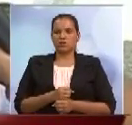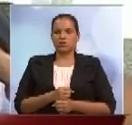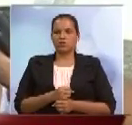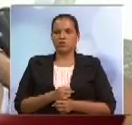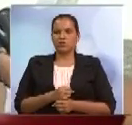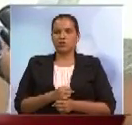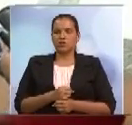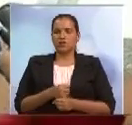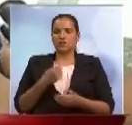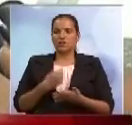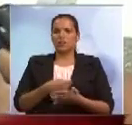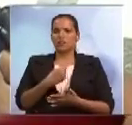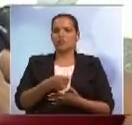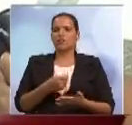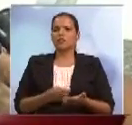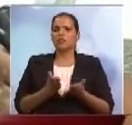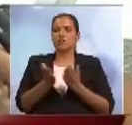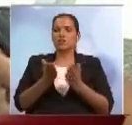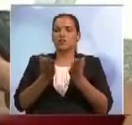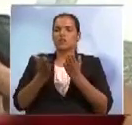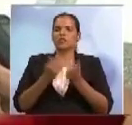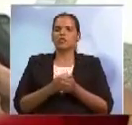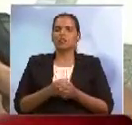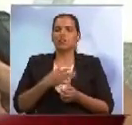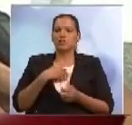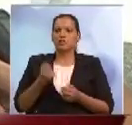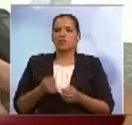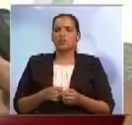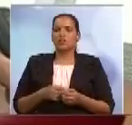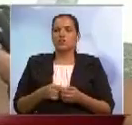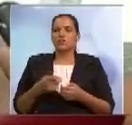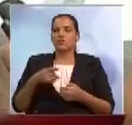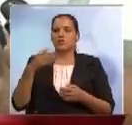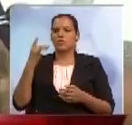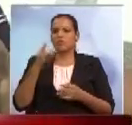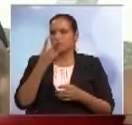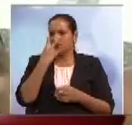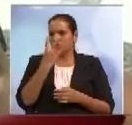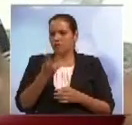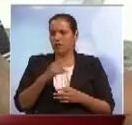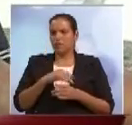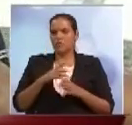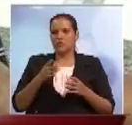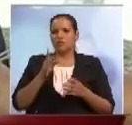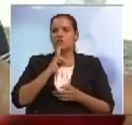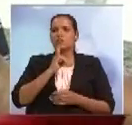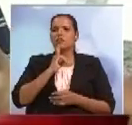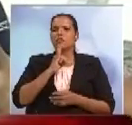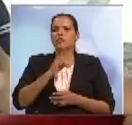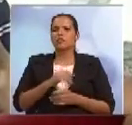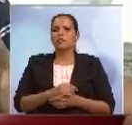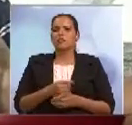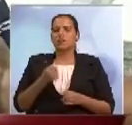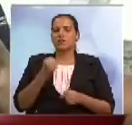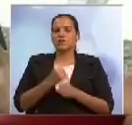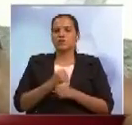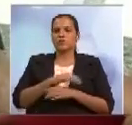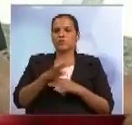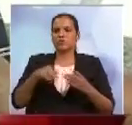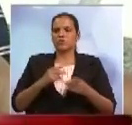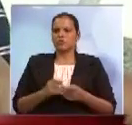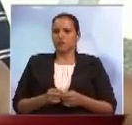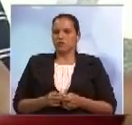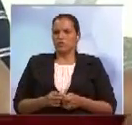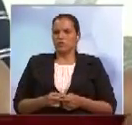se compra un servicio no cierto y ese servicio la manejan desde eeuu una vez que uno monta todos los equipos los